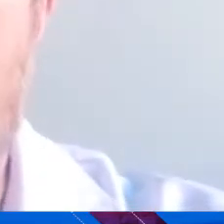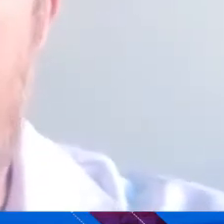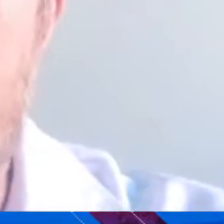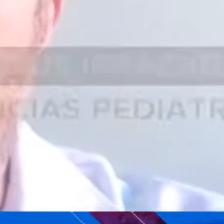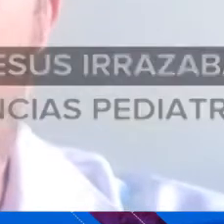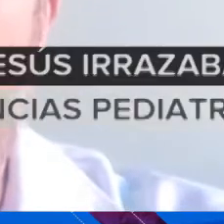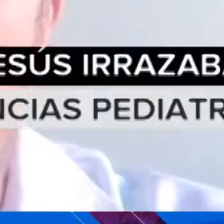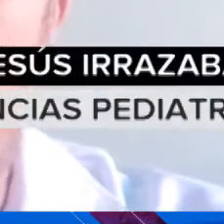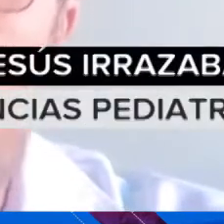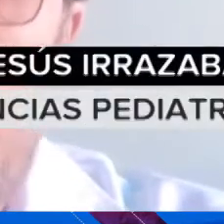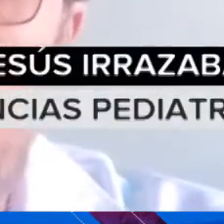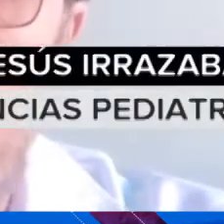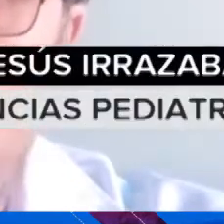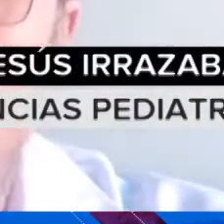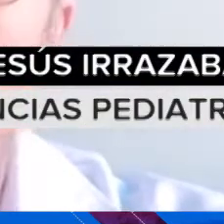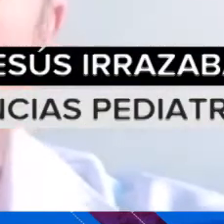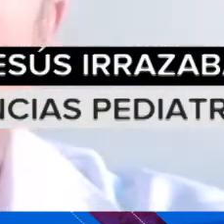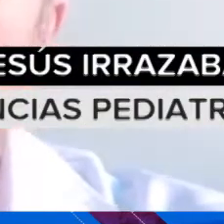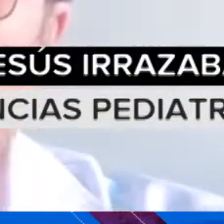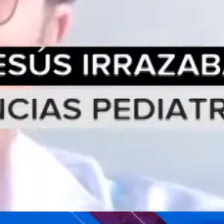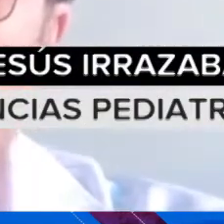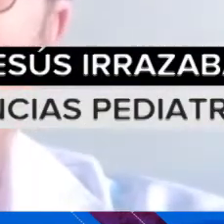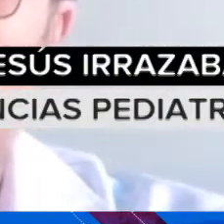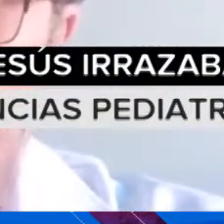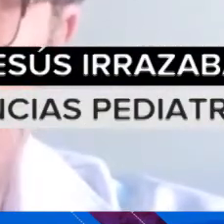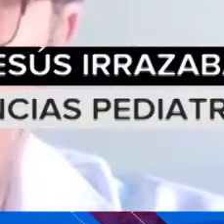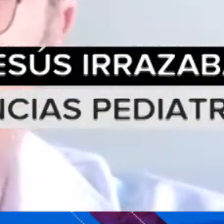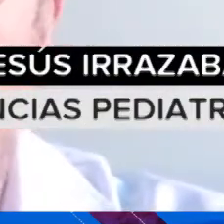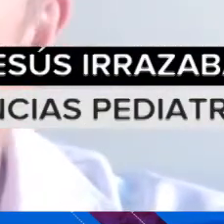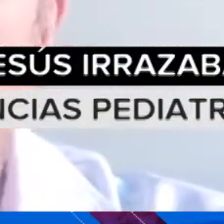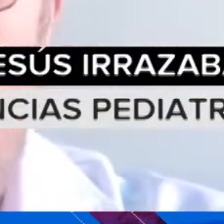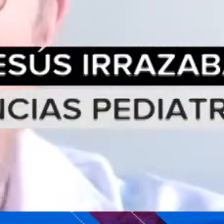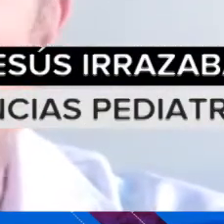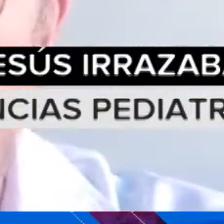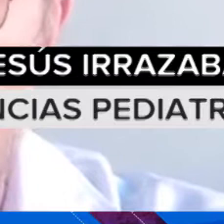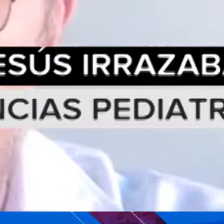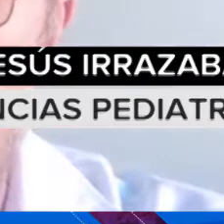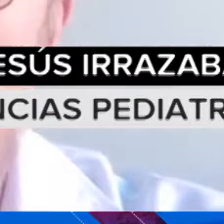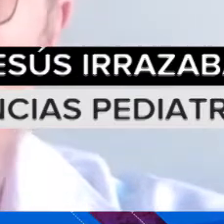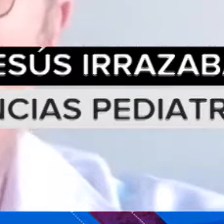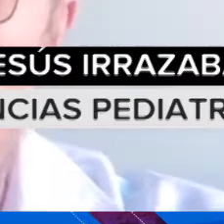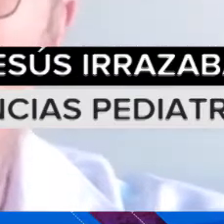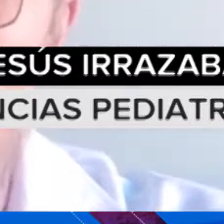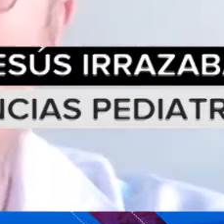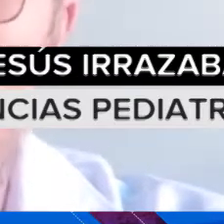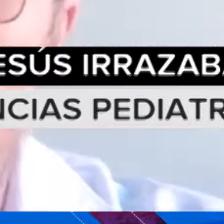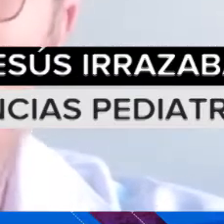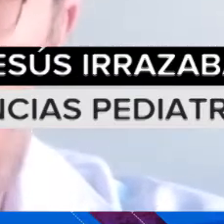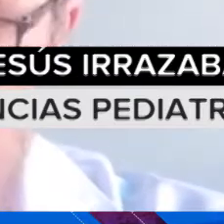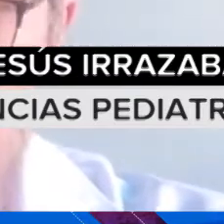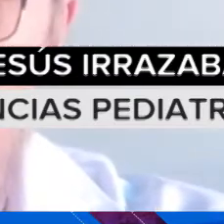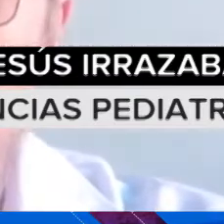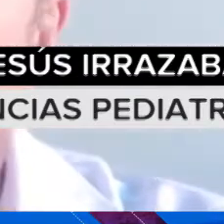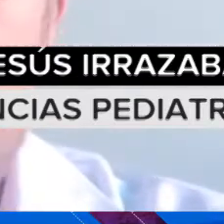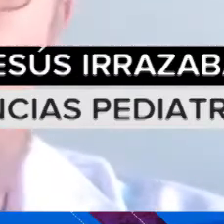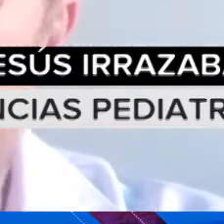como ciudadano no le puedo ofrecer esto a los niños y a los padres, porque no hay ningún niño que esté acá solo. Está con sus tutores, como debe